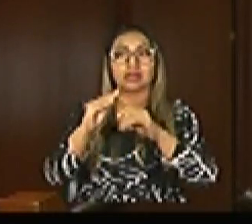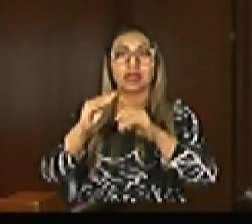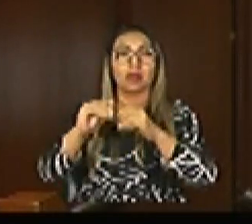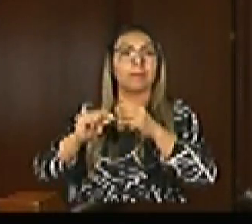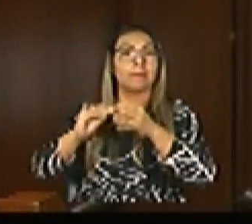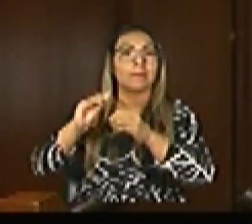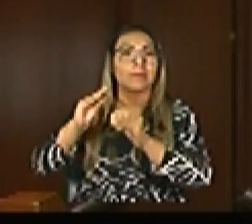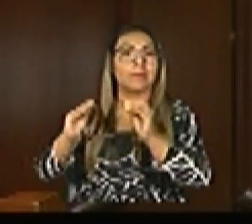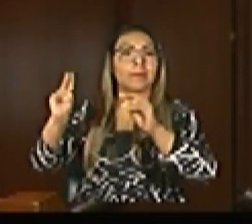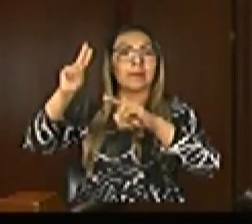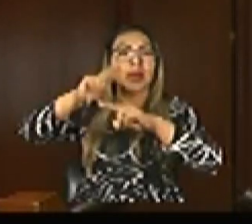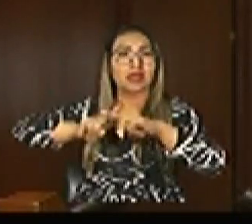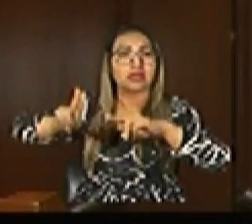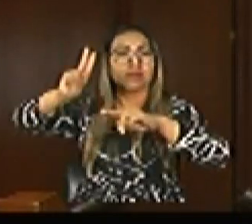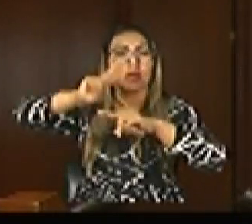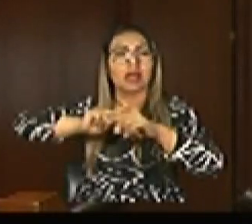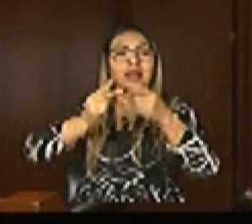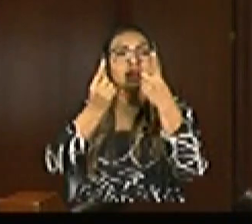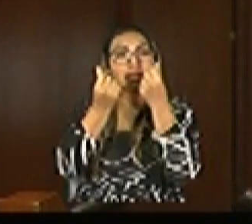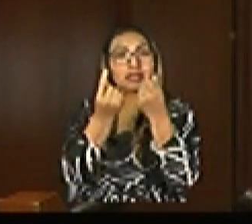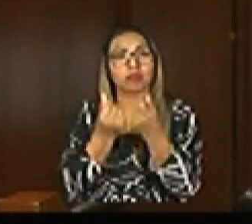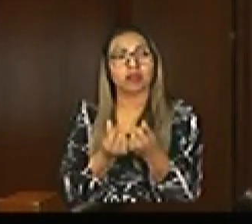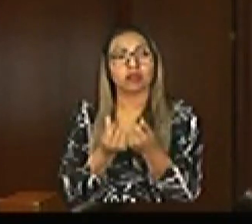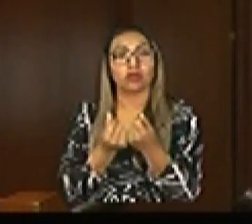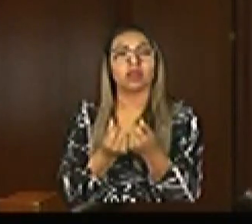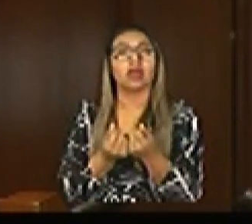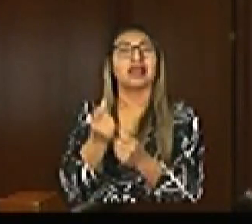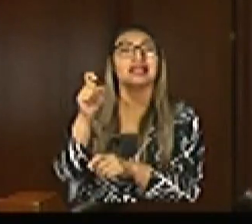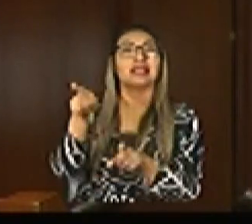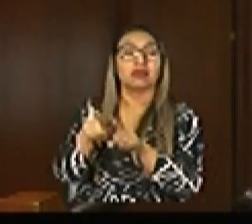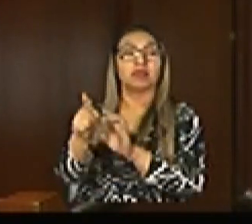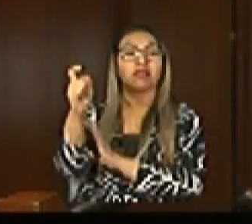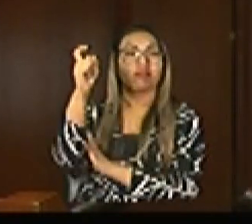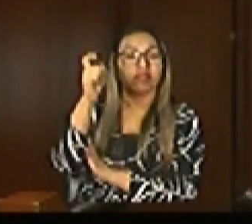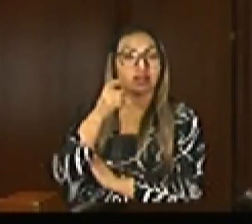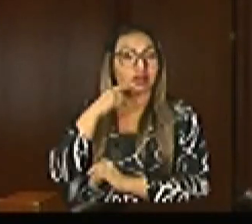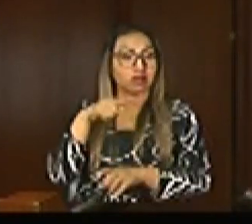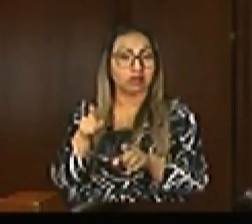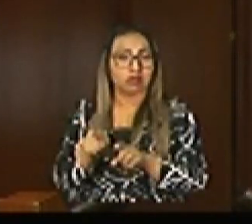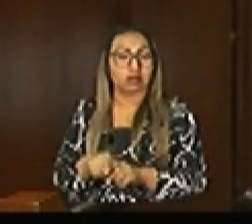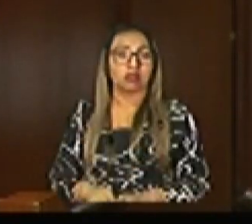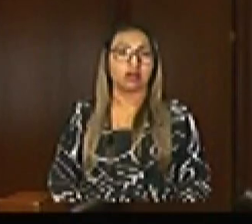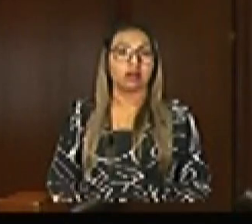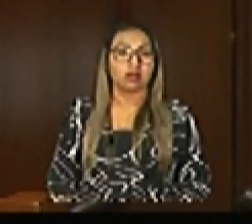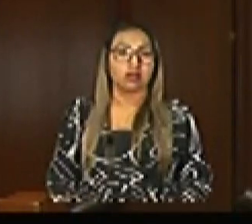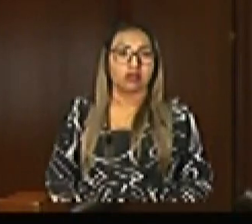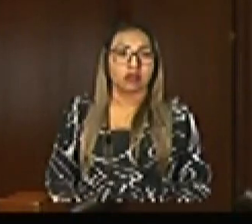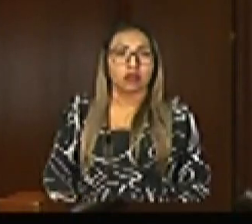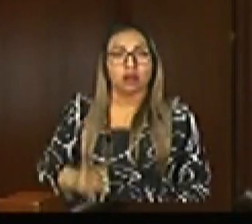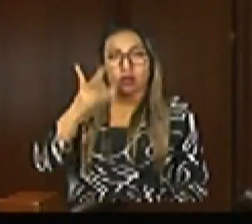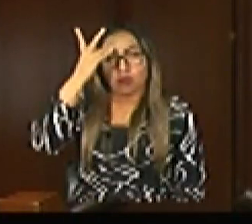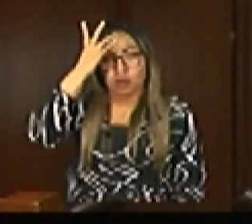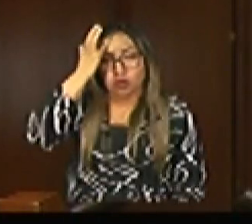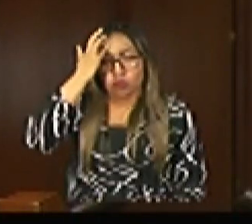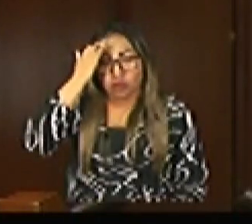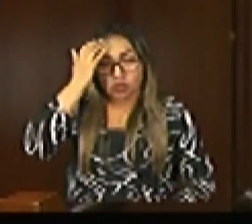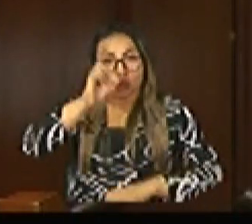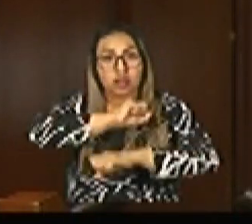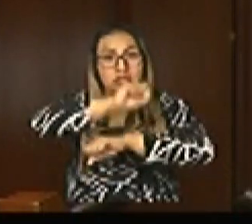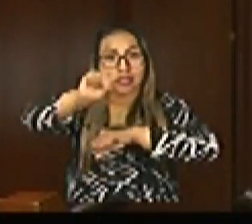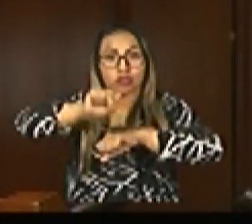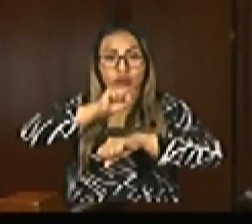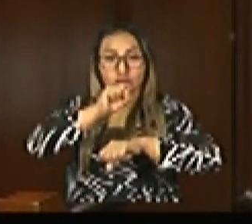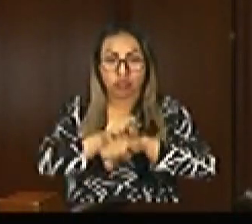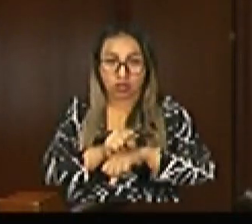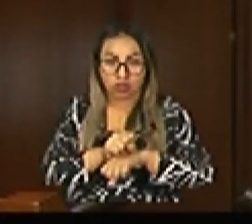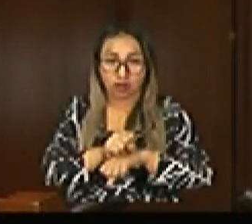económico y estabilidad fiscal, sino también para atender legítimas preocupaciones sociales